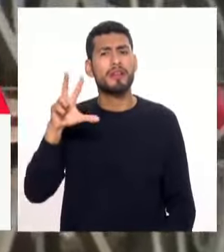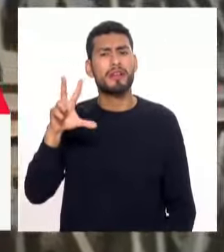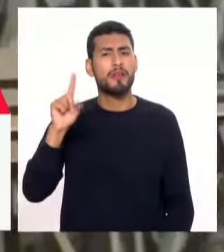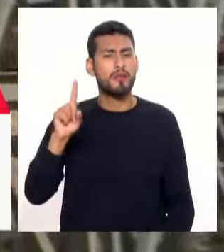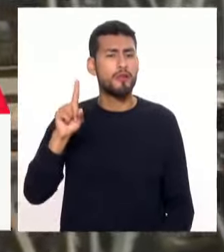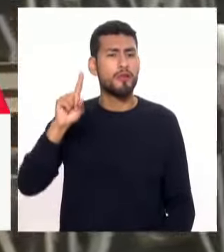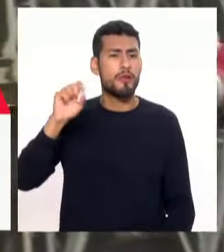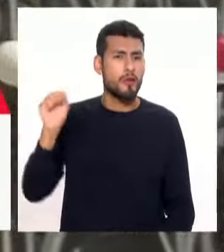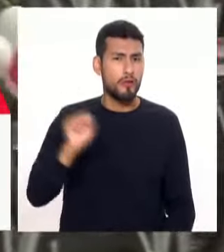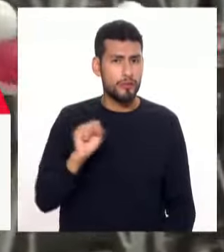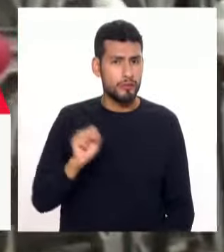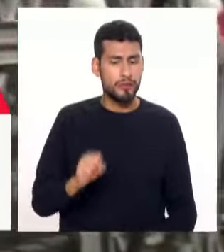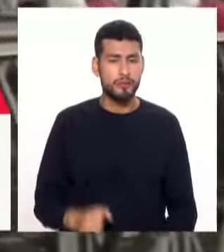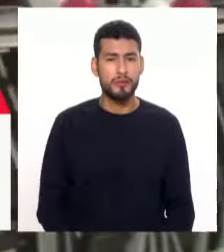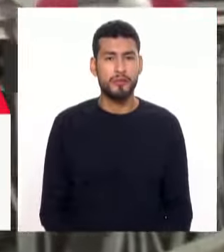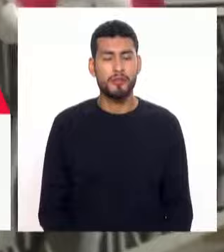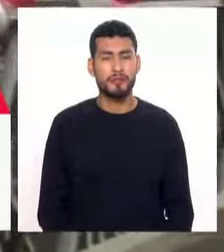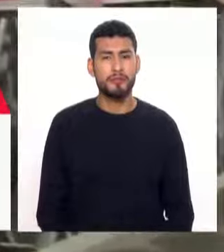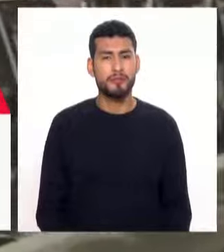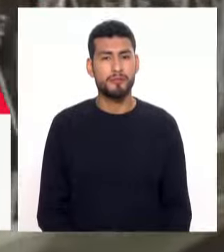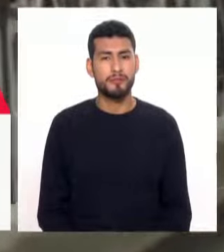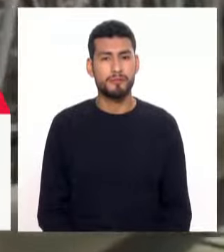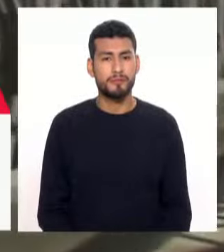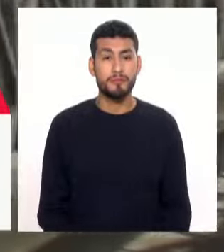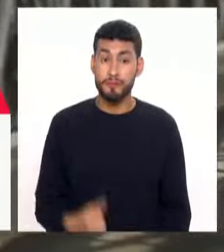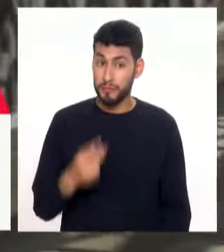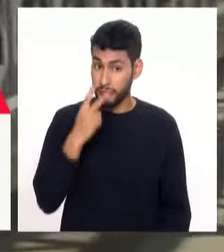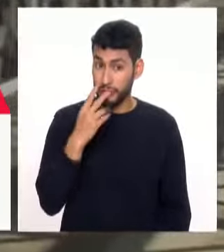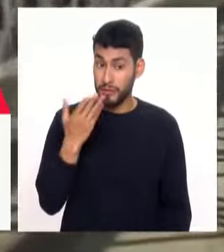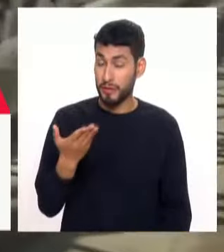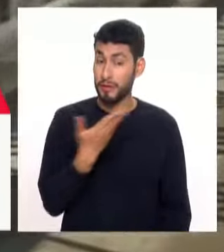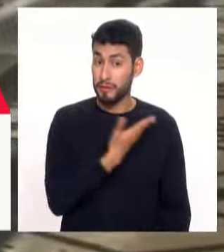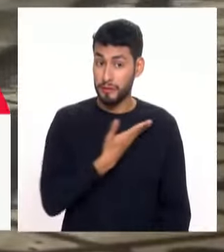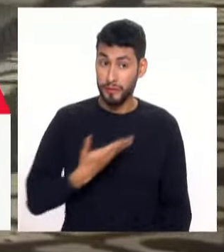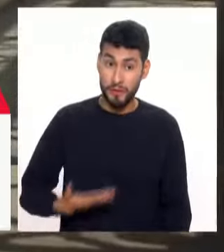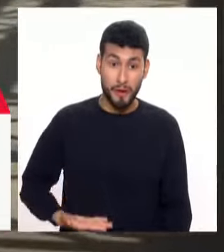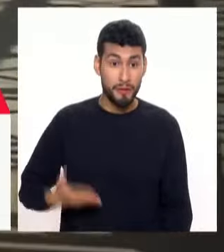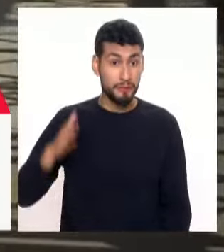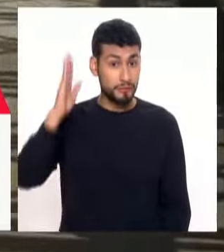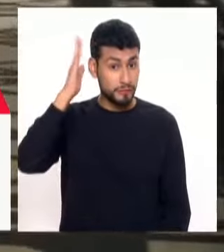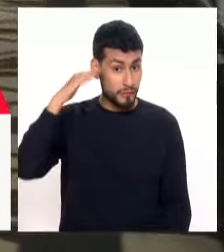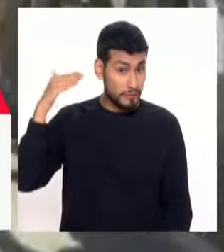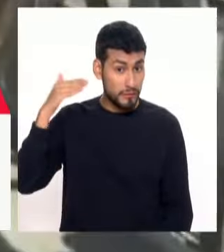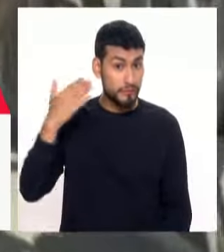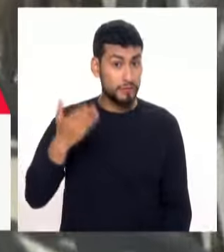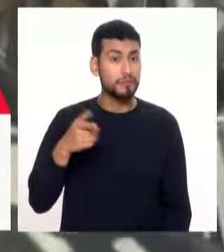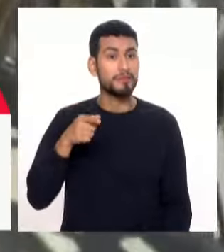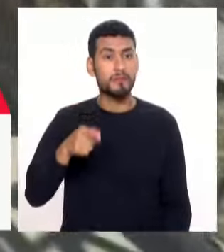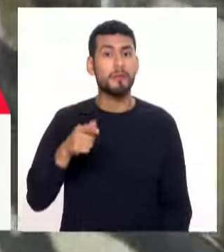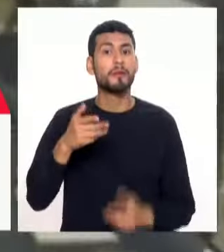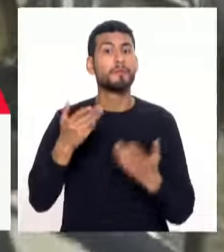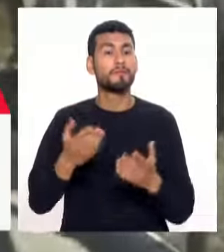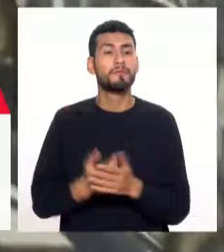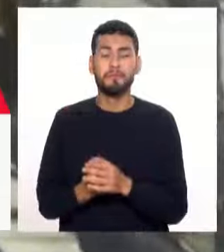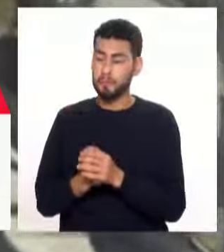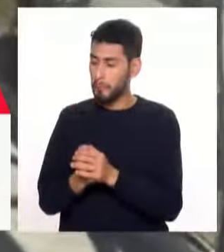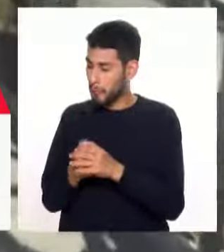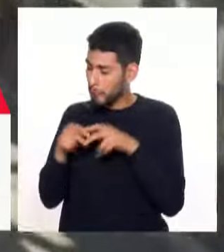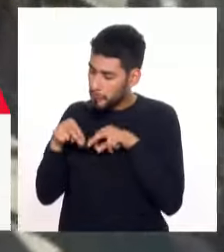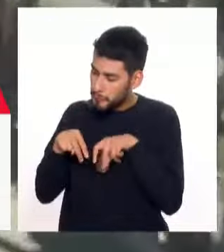210.631 soles. Ahí podemos apreciar a la presidenta Dina Boluarte, quien viene